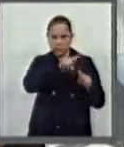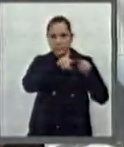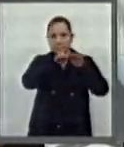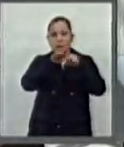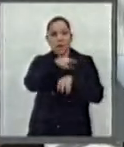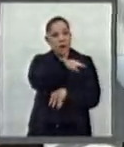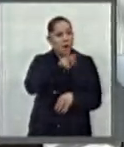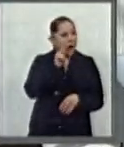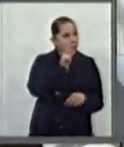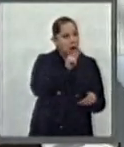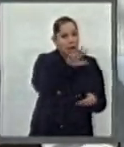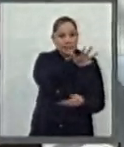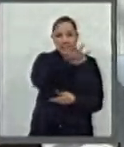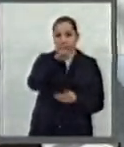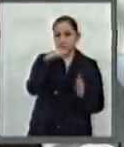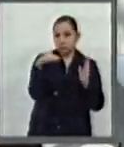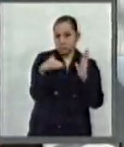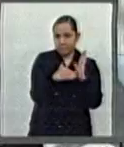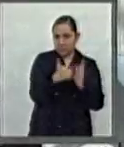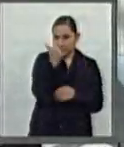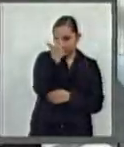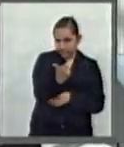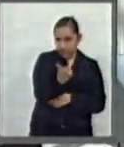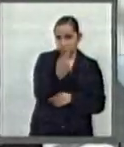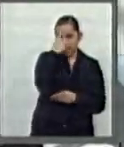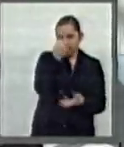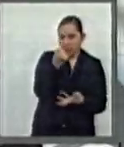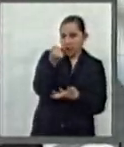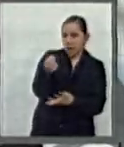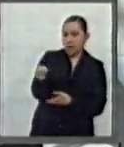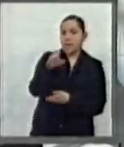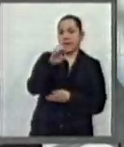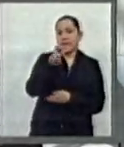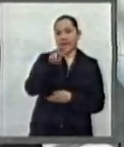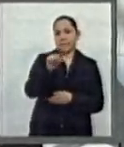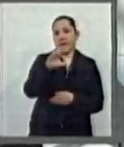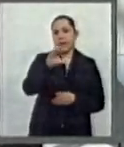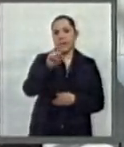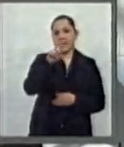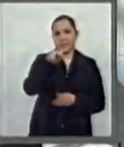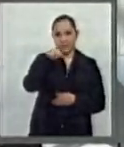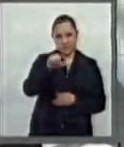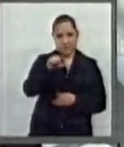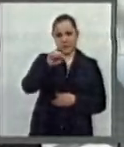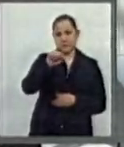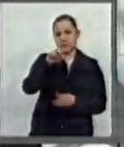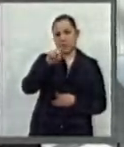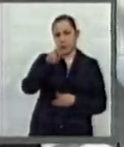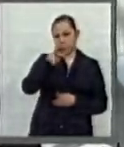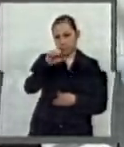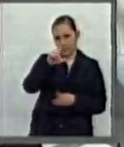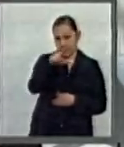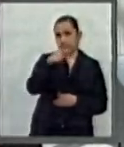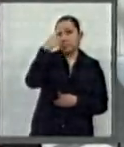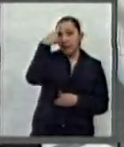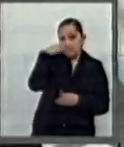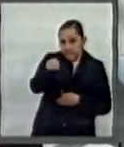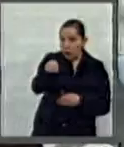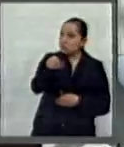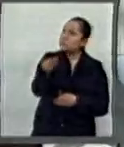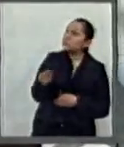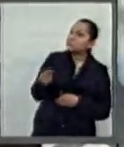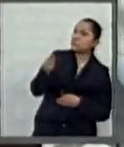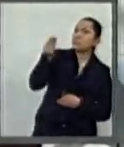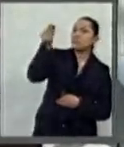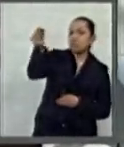de 500 mil pesos a Eva Cadena Sandoval, para que a su vez le sean entregados